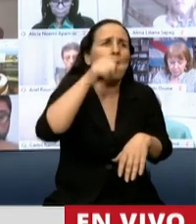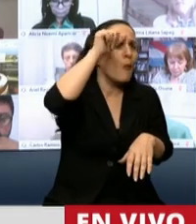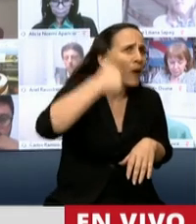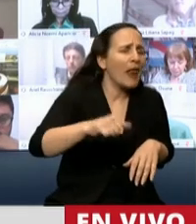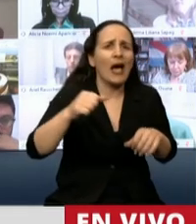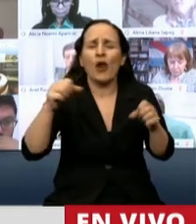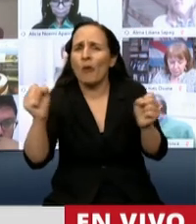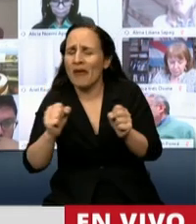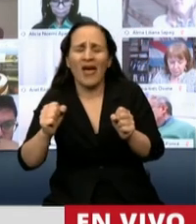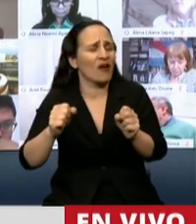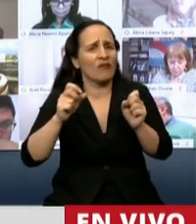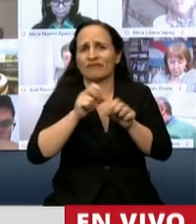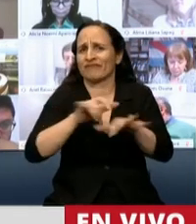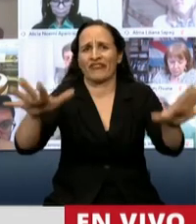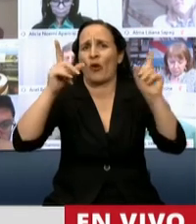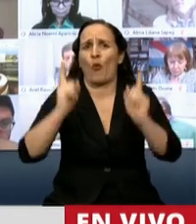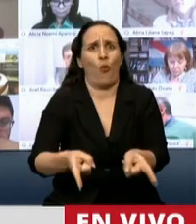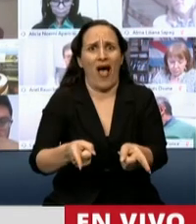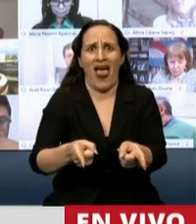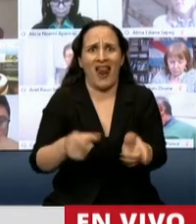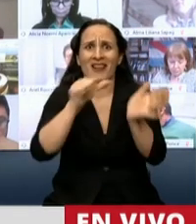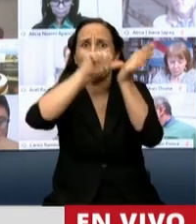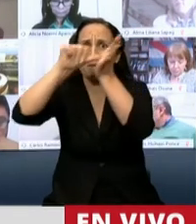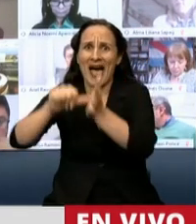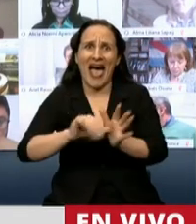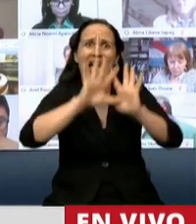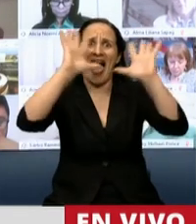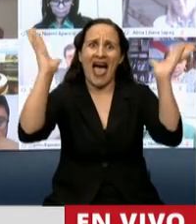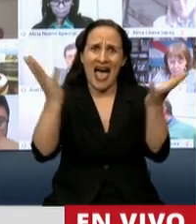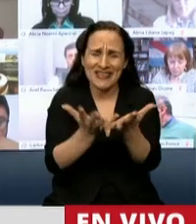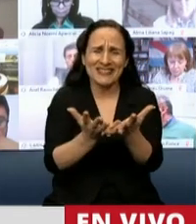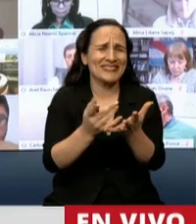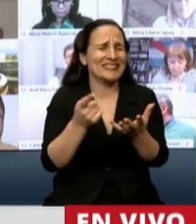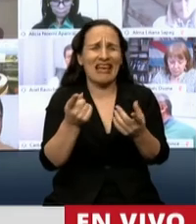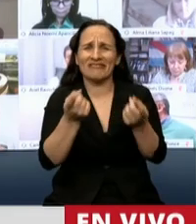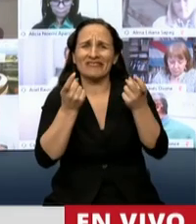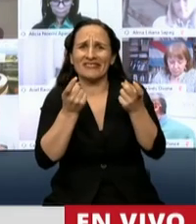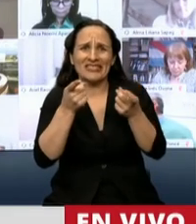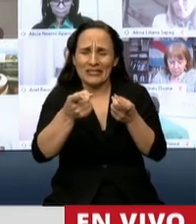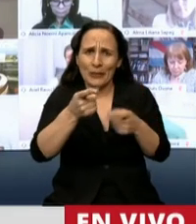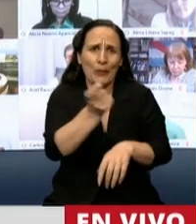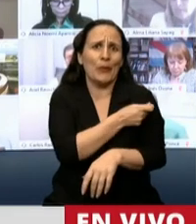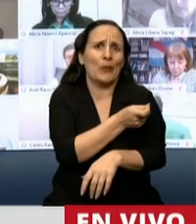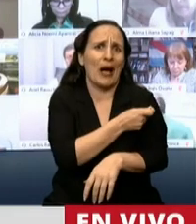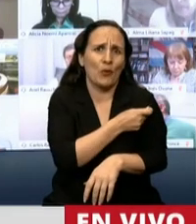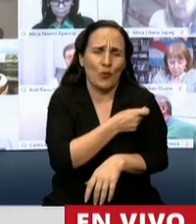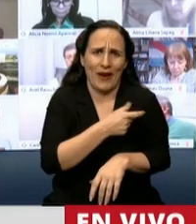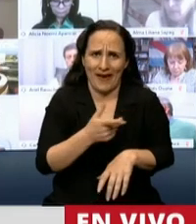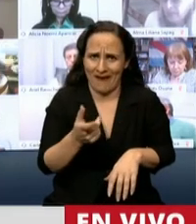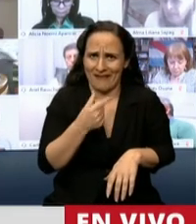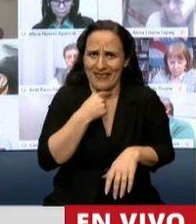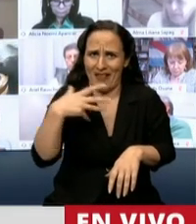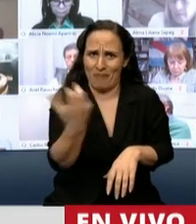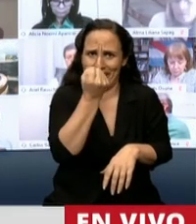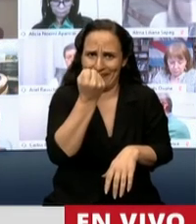estación del año, con lo cual están todos los países ávidos de poder tener la vacuna. Y